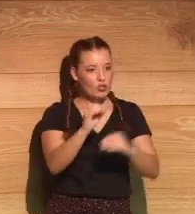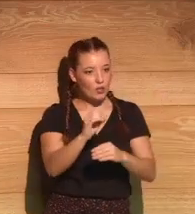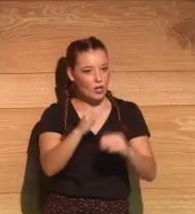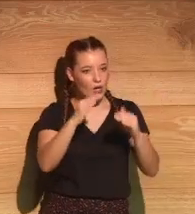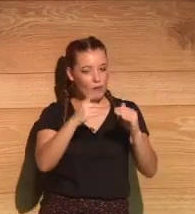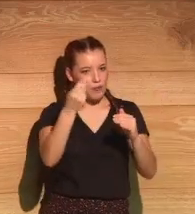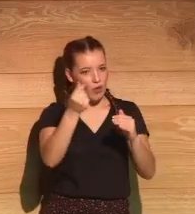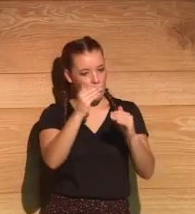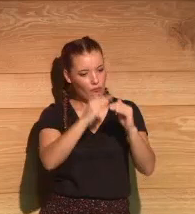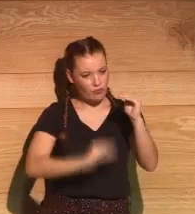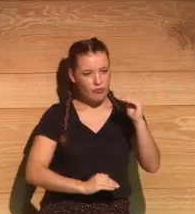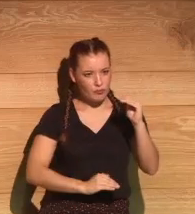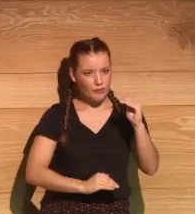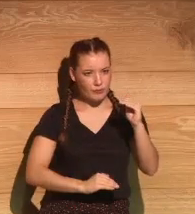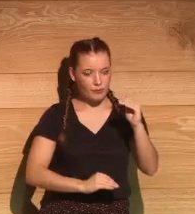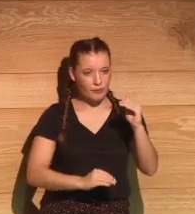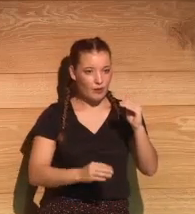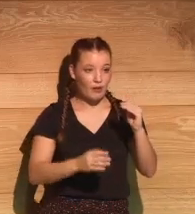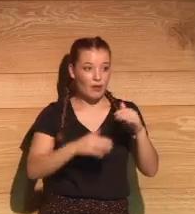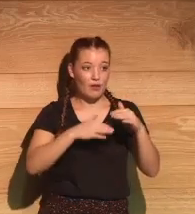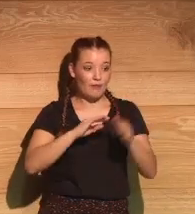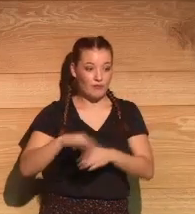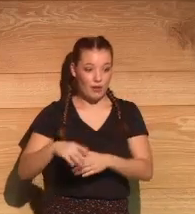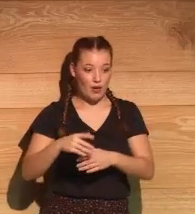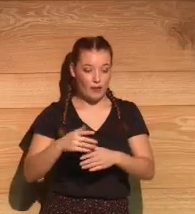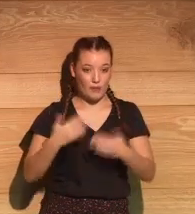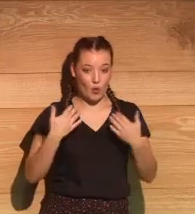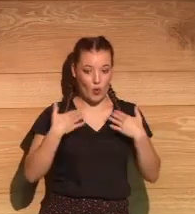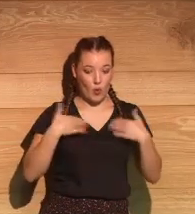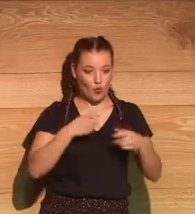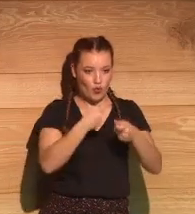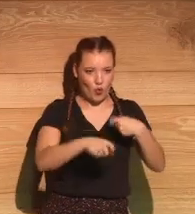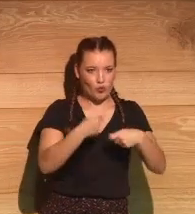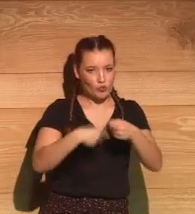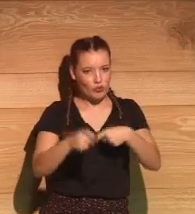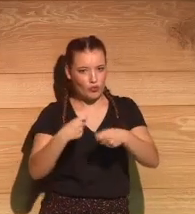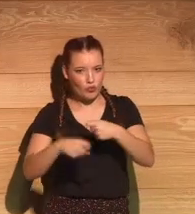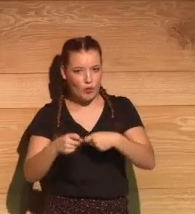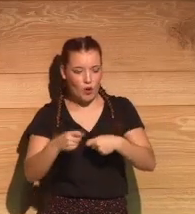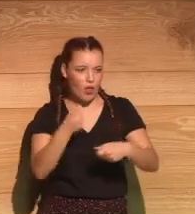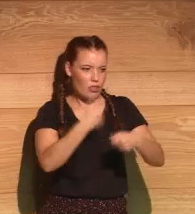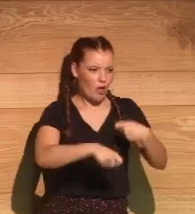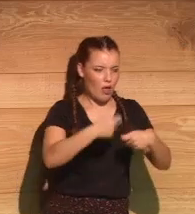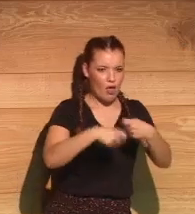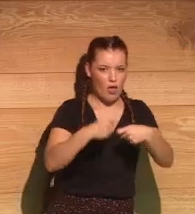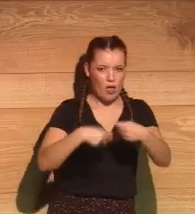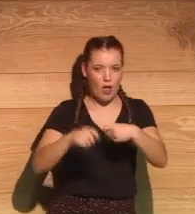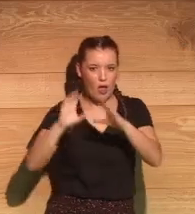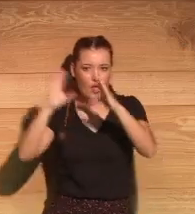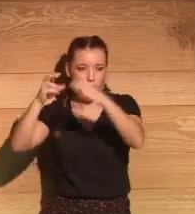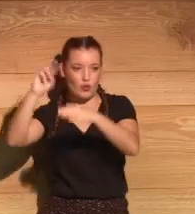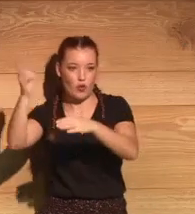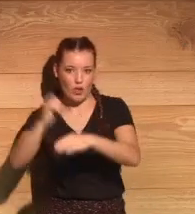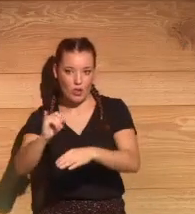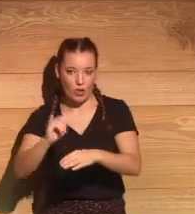que empezaba a tener formas de consumo que hasta ahora solo las habían tenido las clases superiores. Y claro, es lo